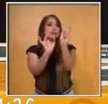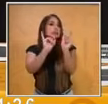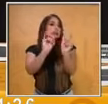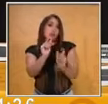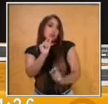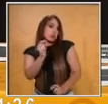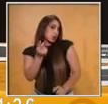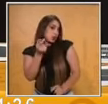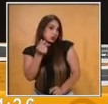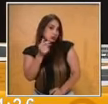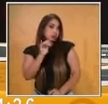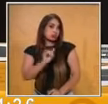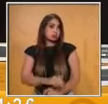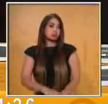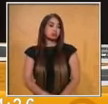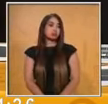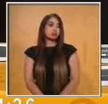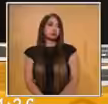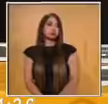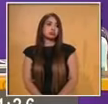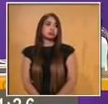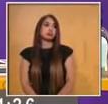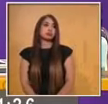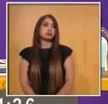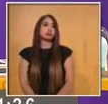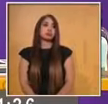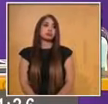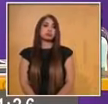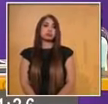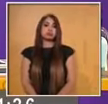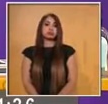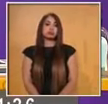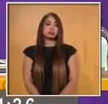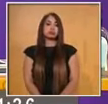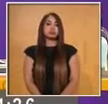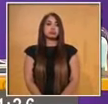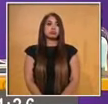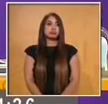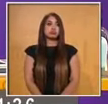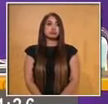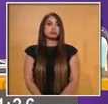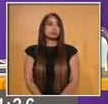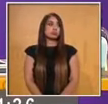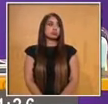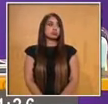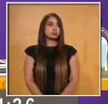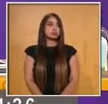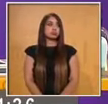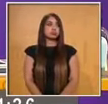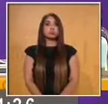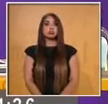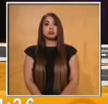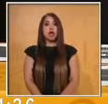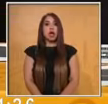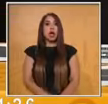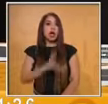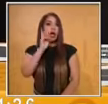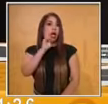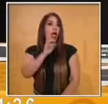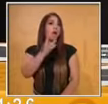poquito. Ok, entonces no sería uno. ¿Qué tal si pongo tres?